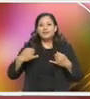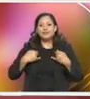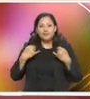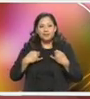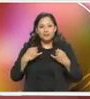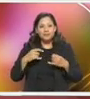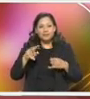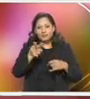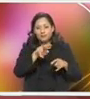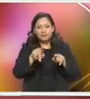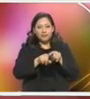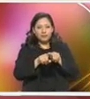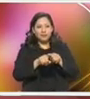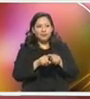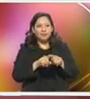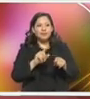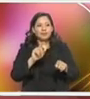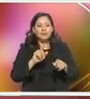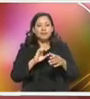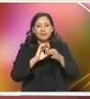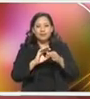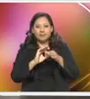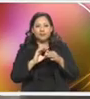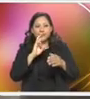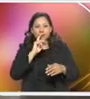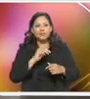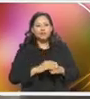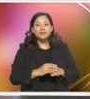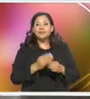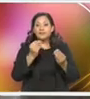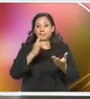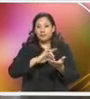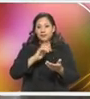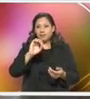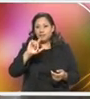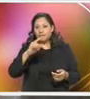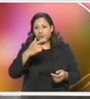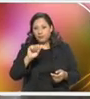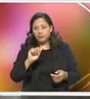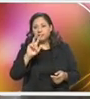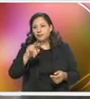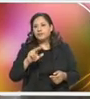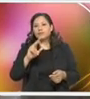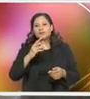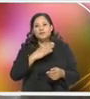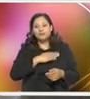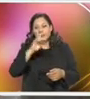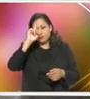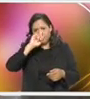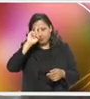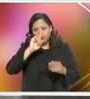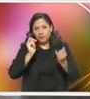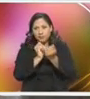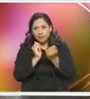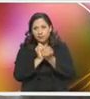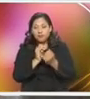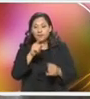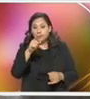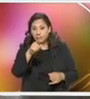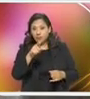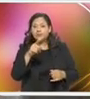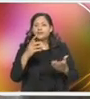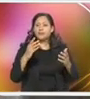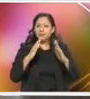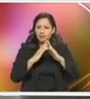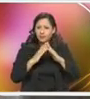entre hermanos se lleven mejor como tales, ¿no? Muchísimas gracias, Olga, la verdad es que son muy buenos tips. Igual, usted hágalo